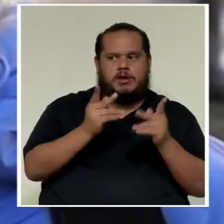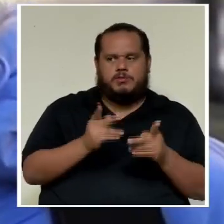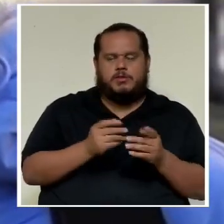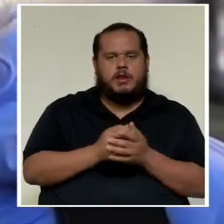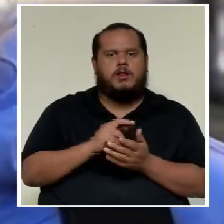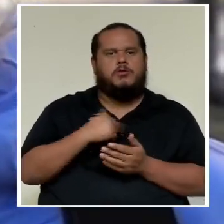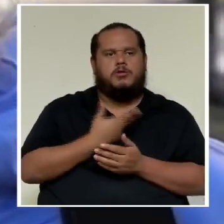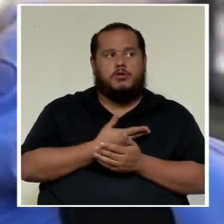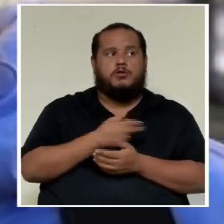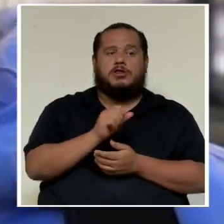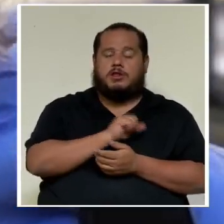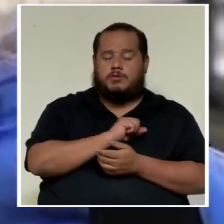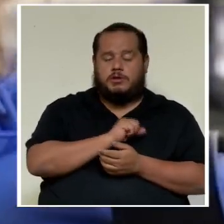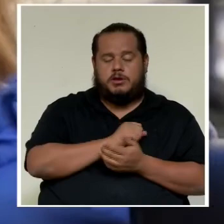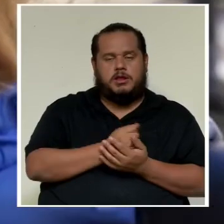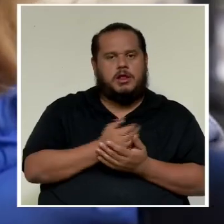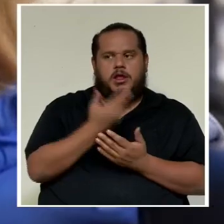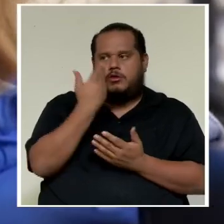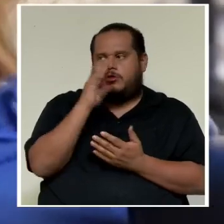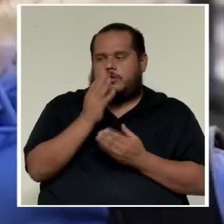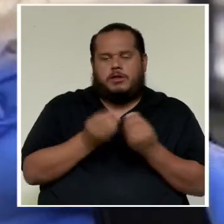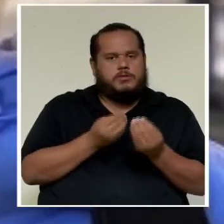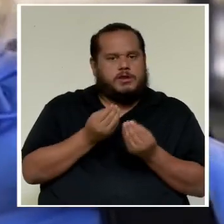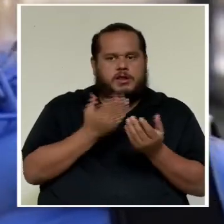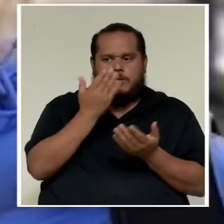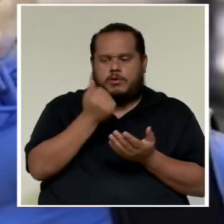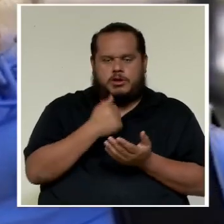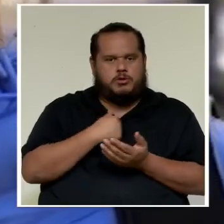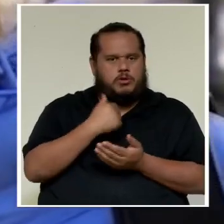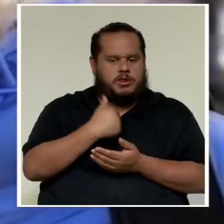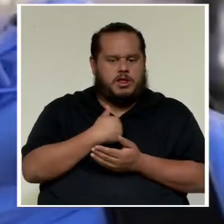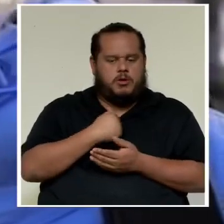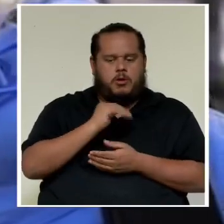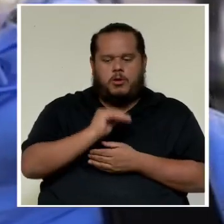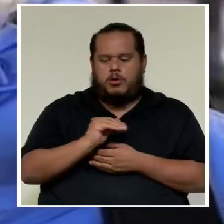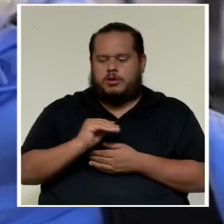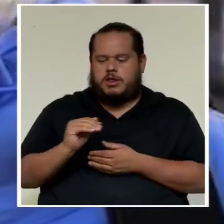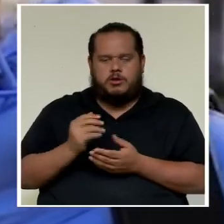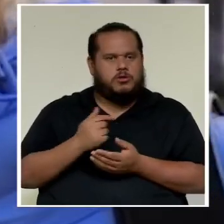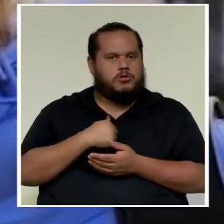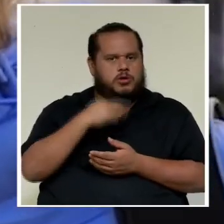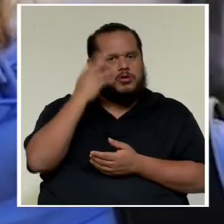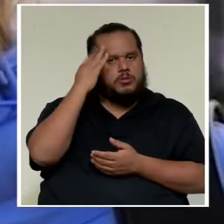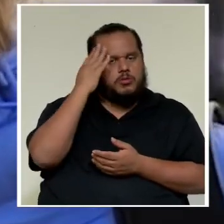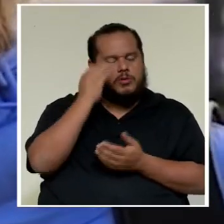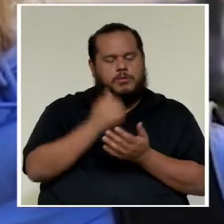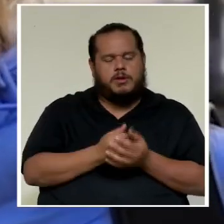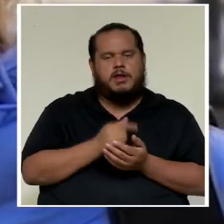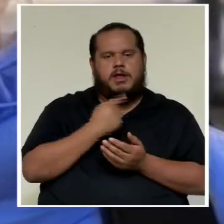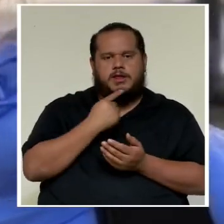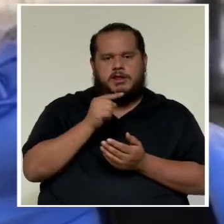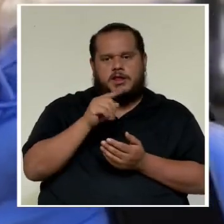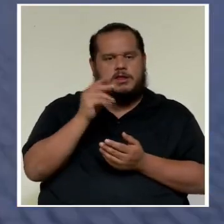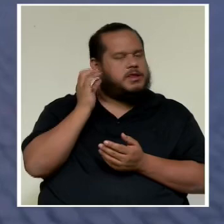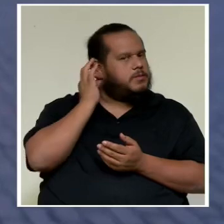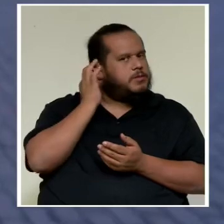Estamos muy asustados, no sabemos qué hacer porque tengo niños pequeños. Estoy muy preocupada, dice esta mujer.